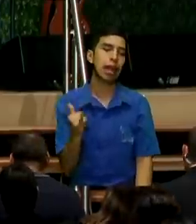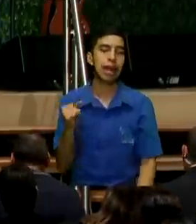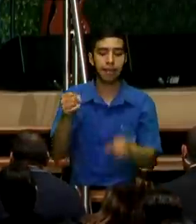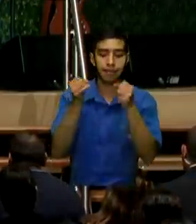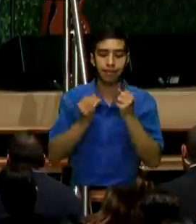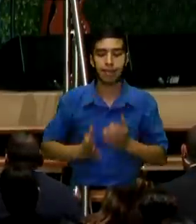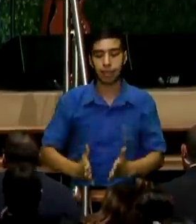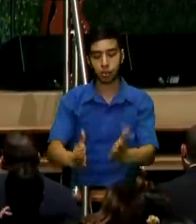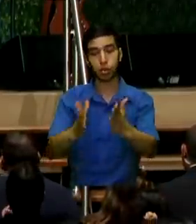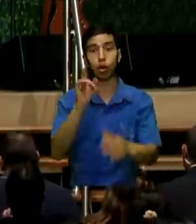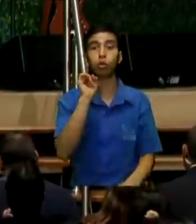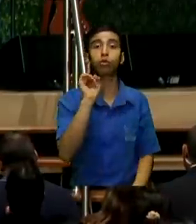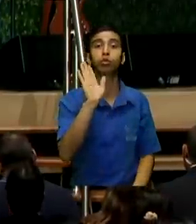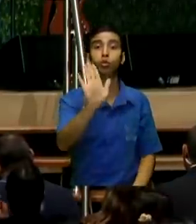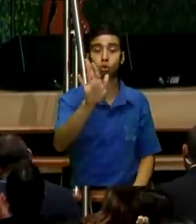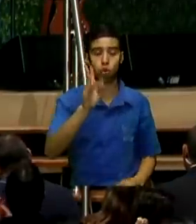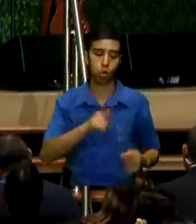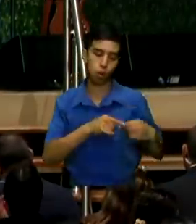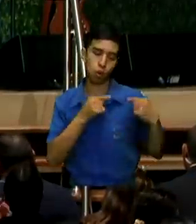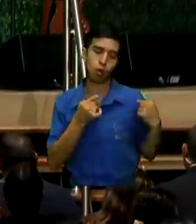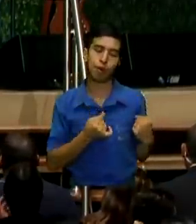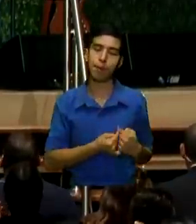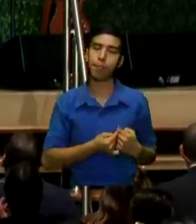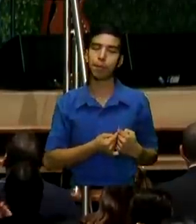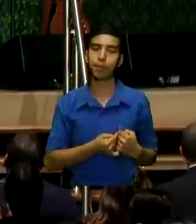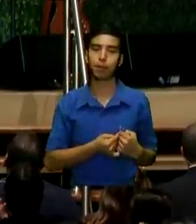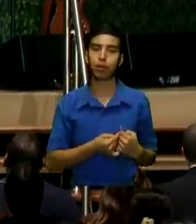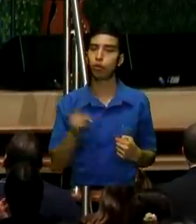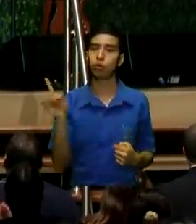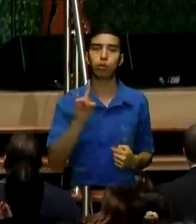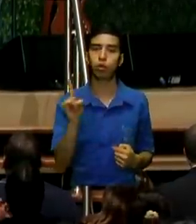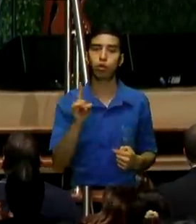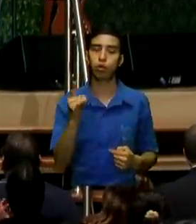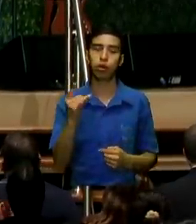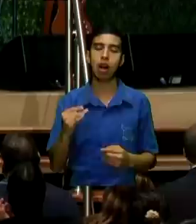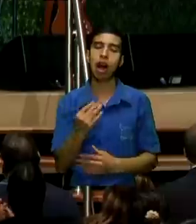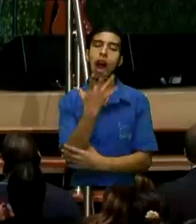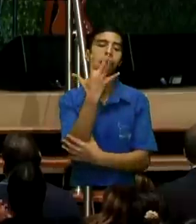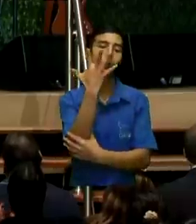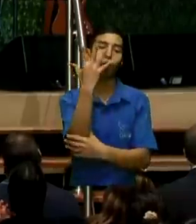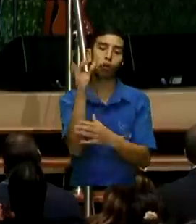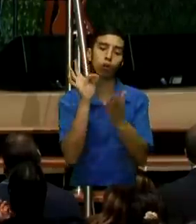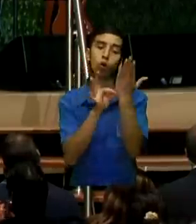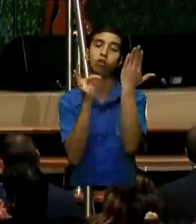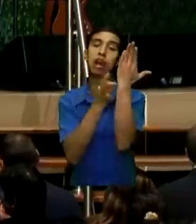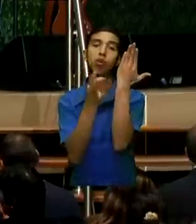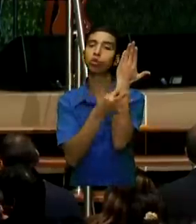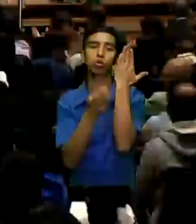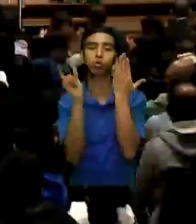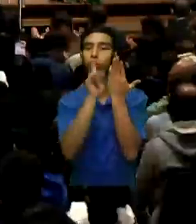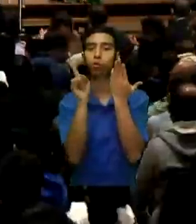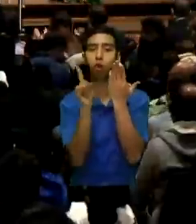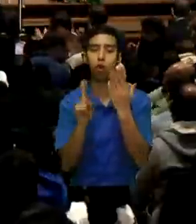¿Para qué va a estar consiguiendo un buey, una vaca, un toro? Mejor.